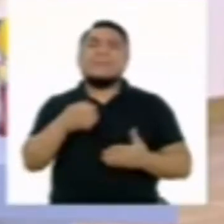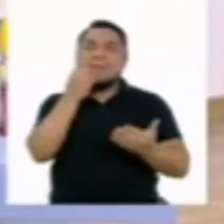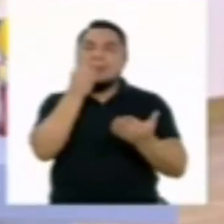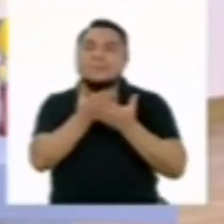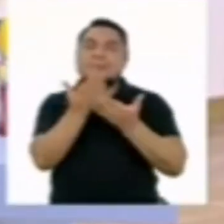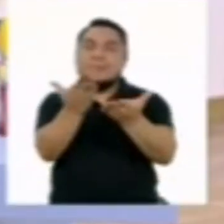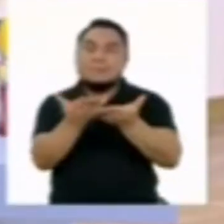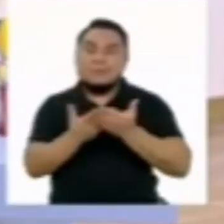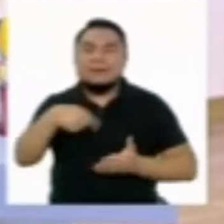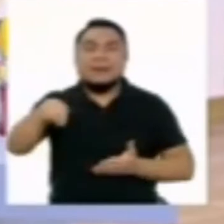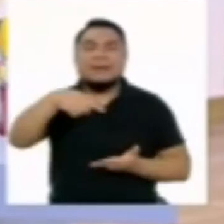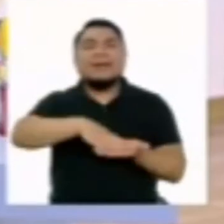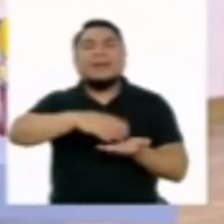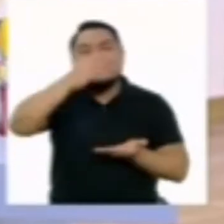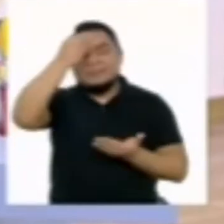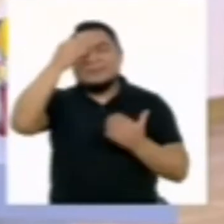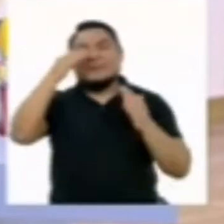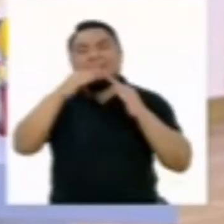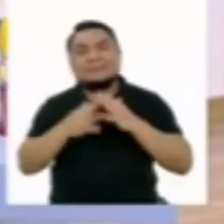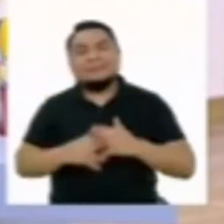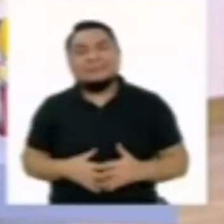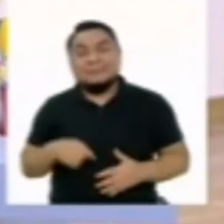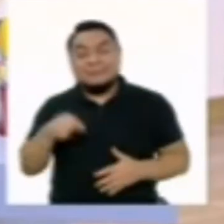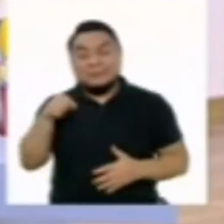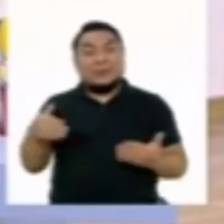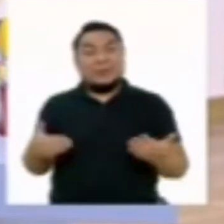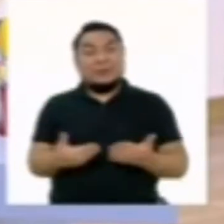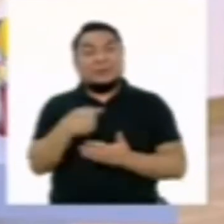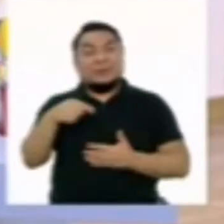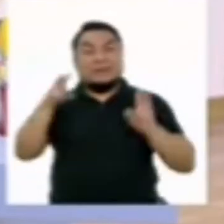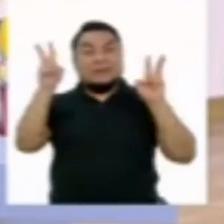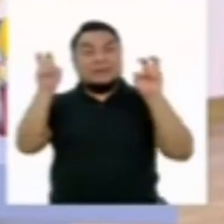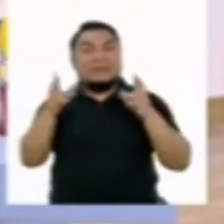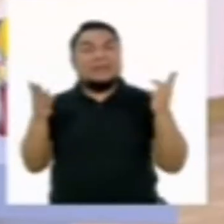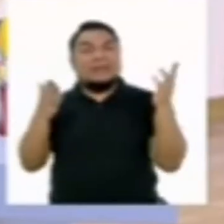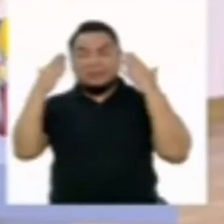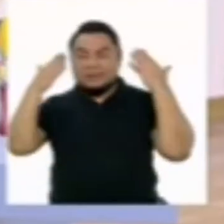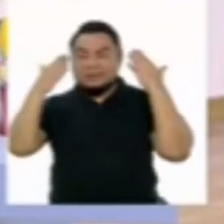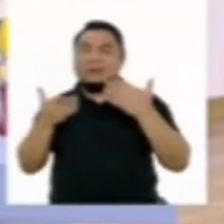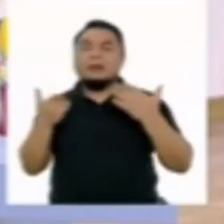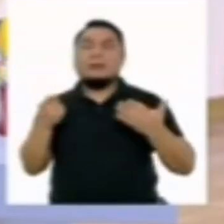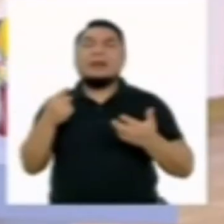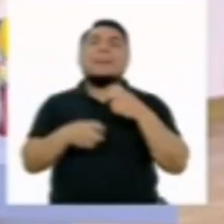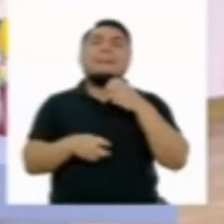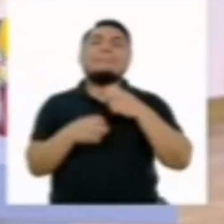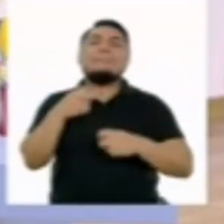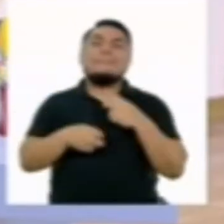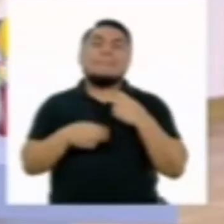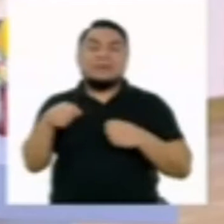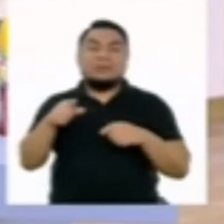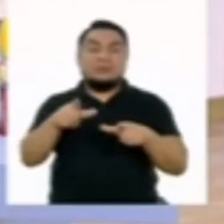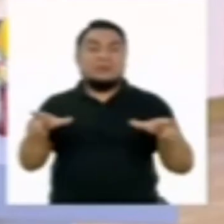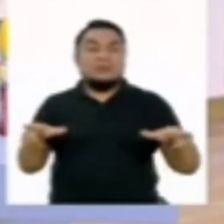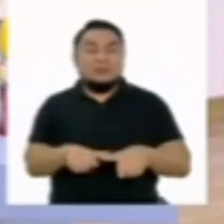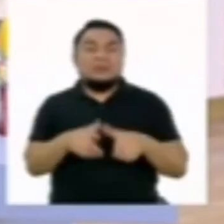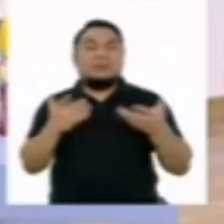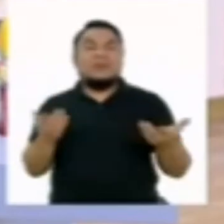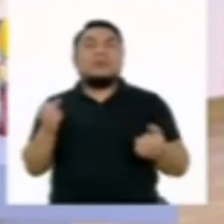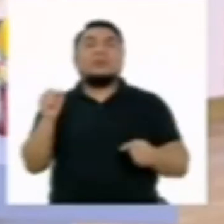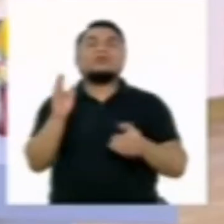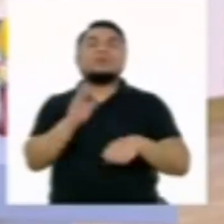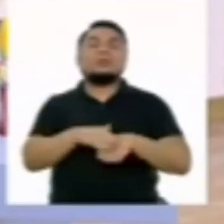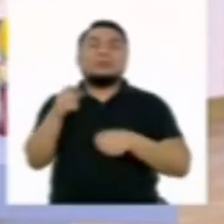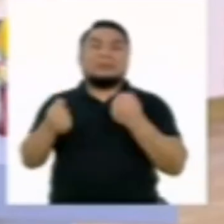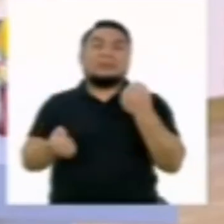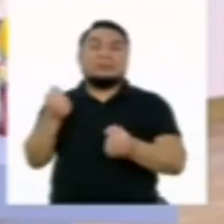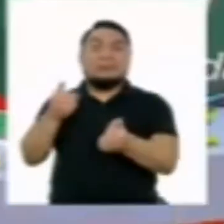Bienvenidas y bienvenidos a Aprendo en Casa. En este nuevo programa nos enfocaremos en una problemática territorial relacionada con el